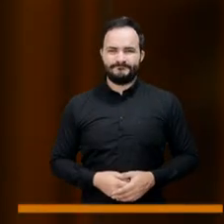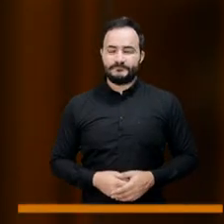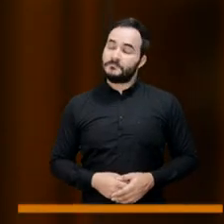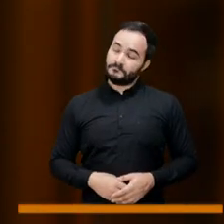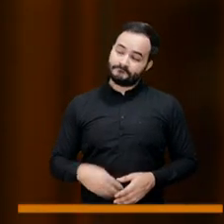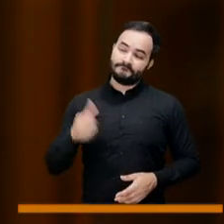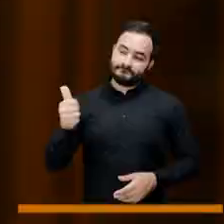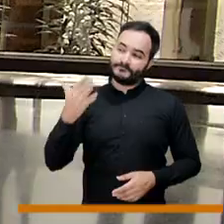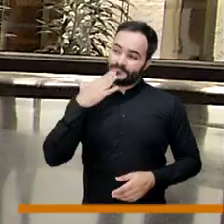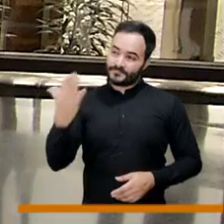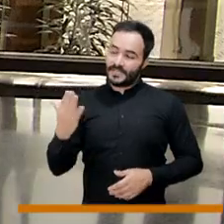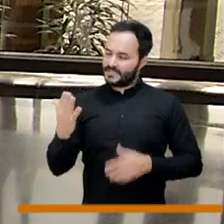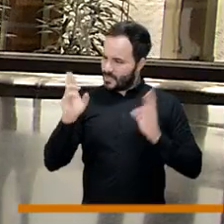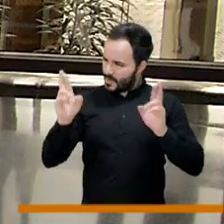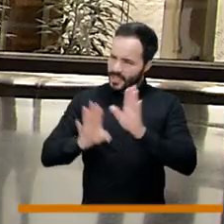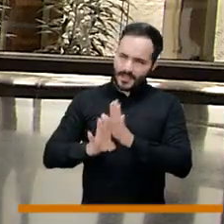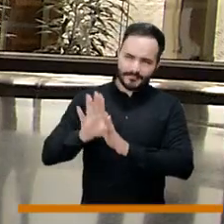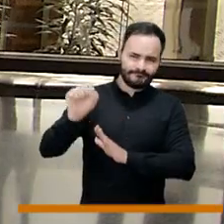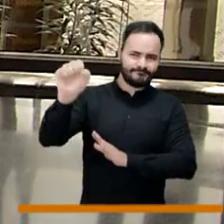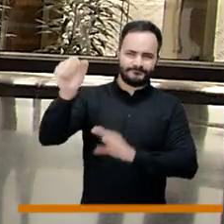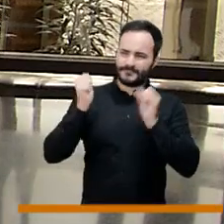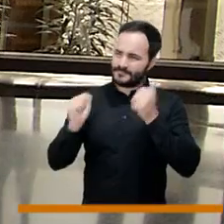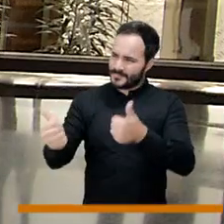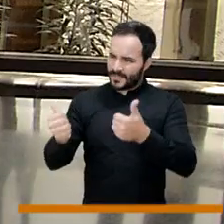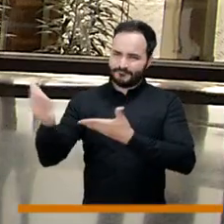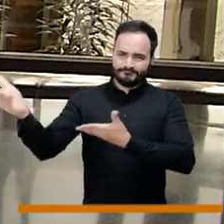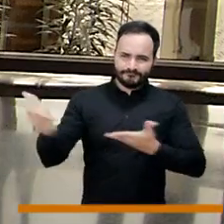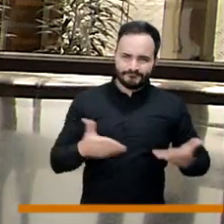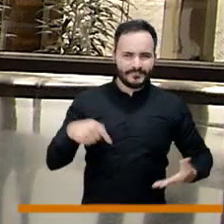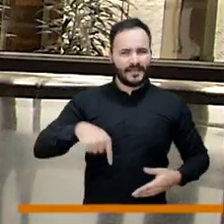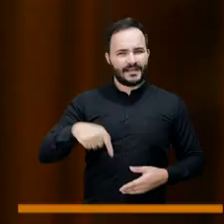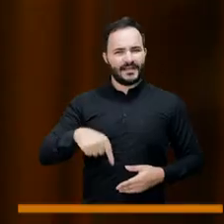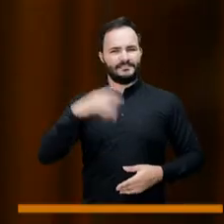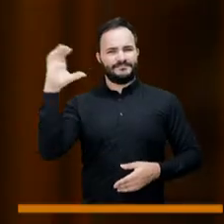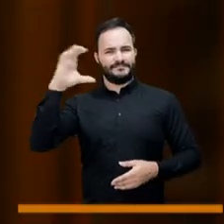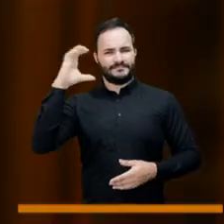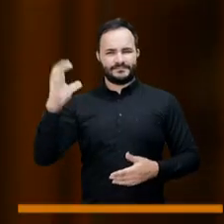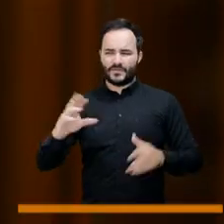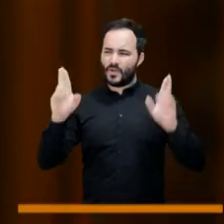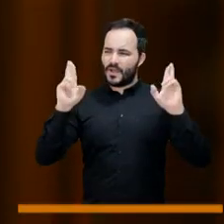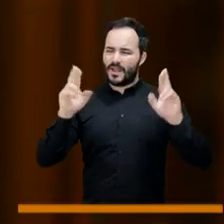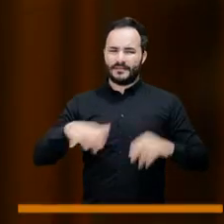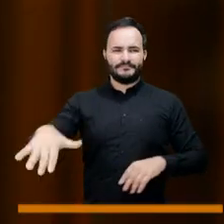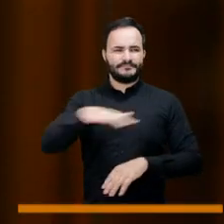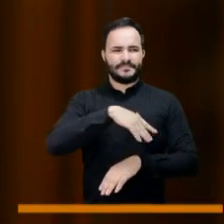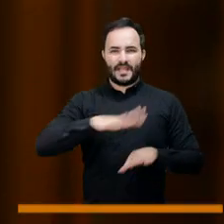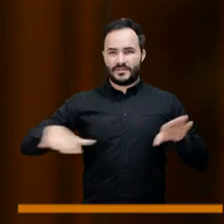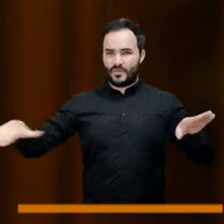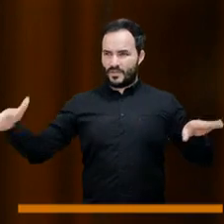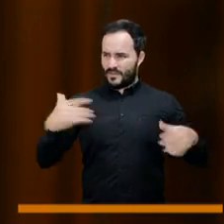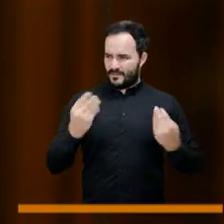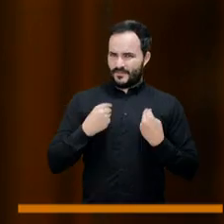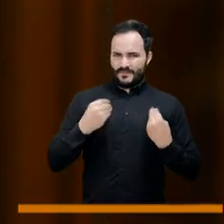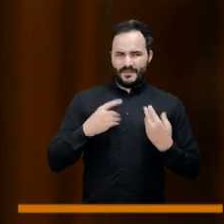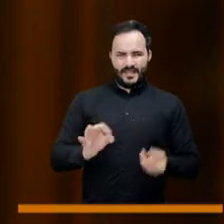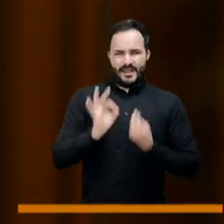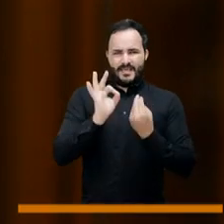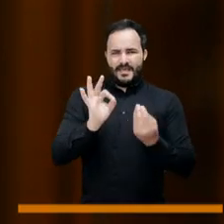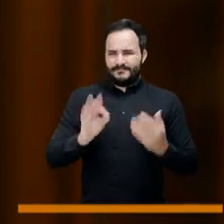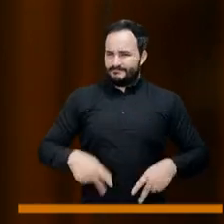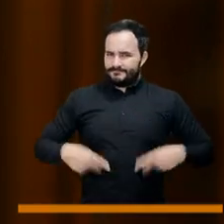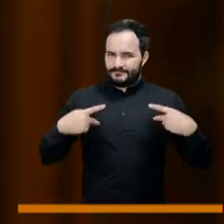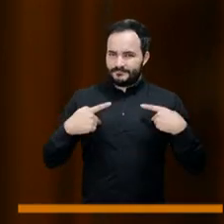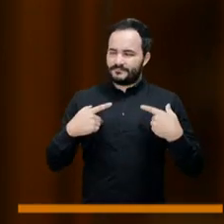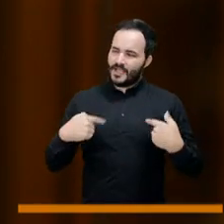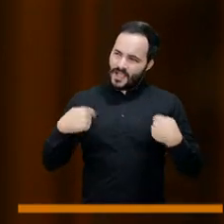Luis, muchísimas gracias, éxitos, bienvenido a nuestro país, que siga sintiendo esa calidez de los antioqueños, que lo recibimos con tanto